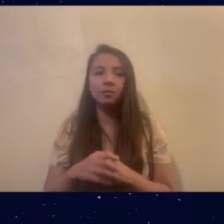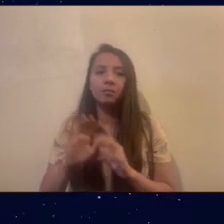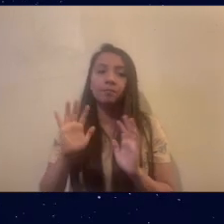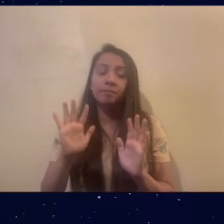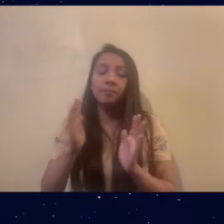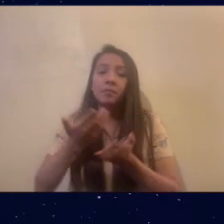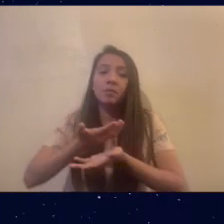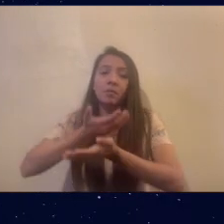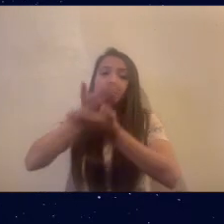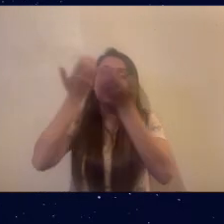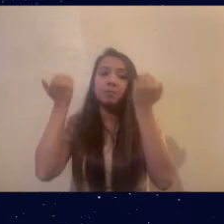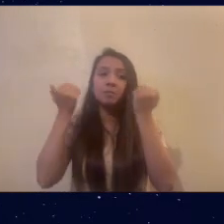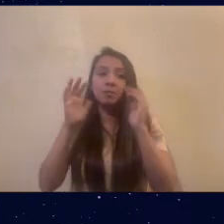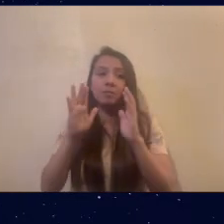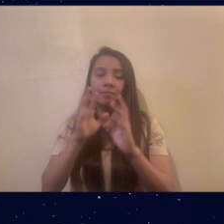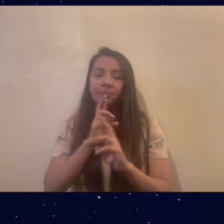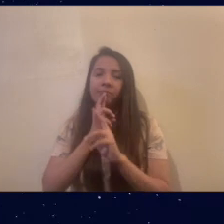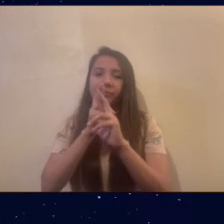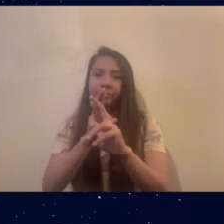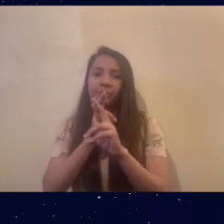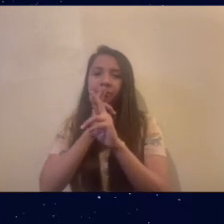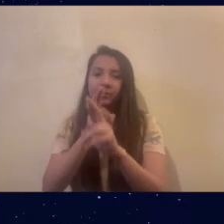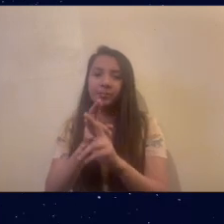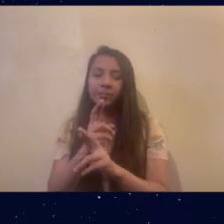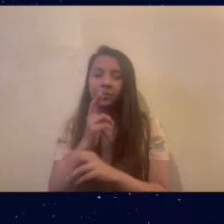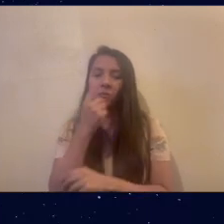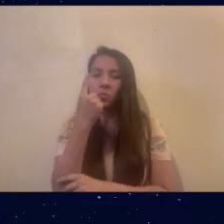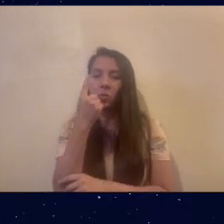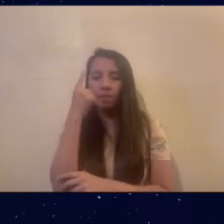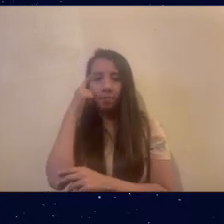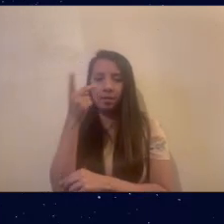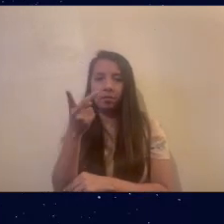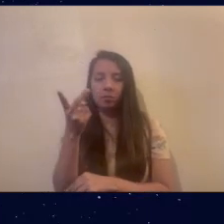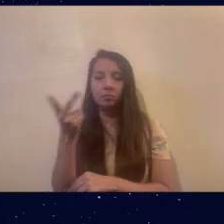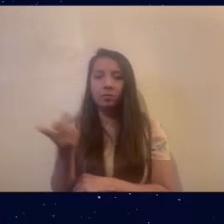ahí respondemos dos preguntas en una sola